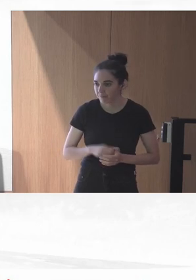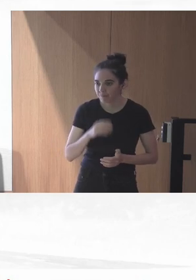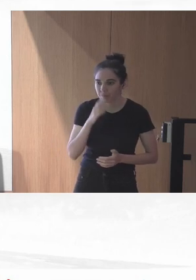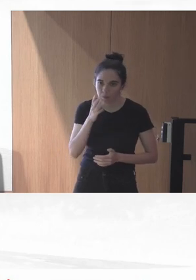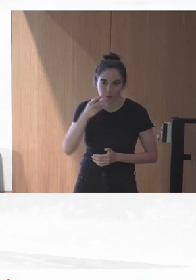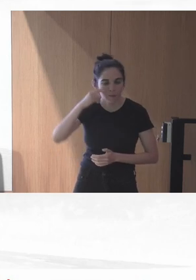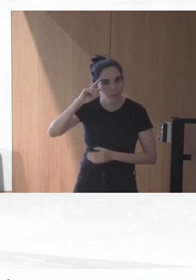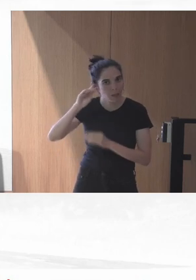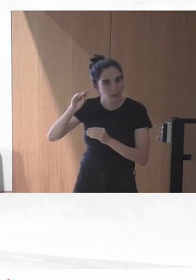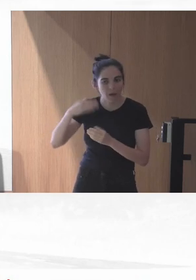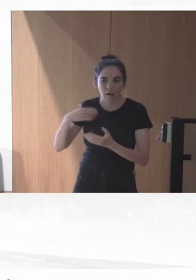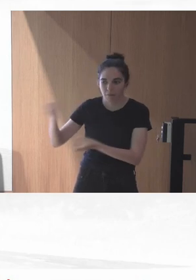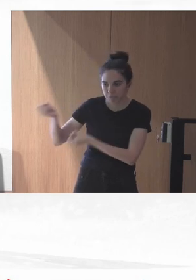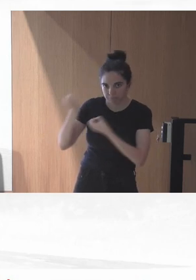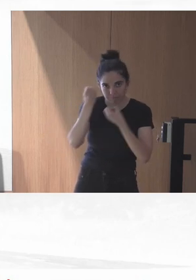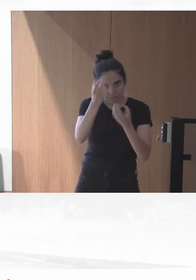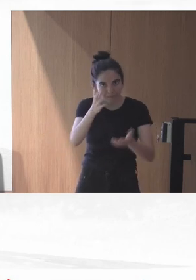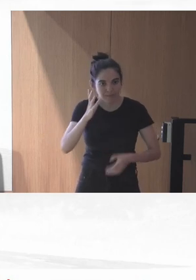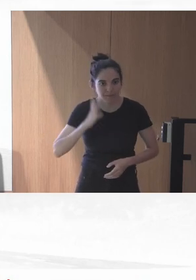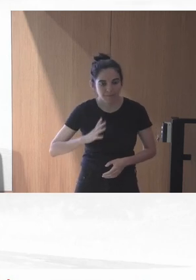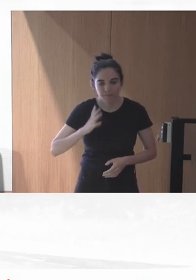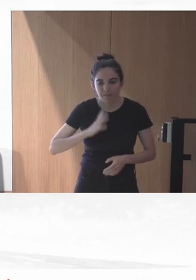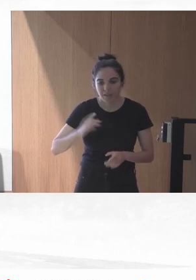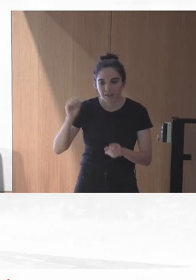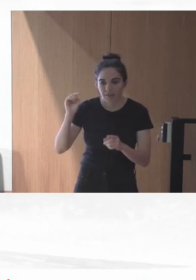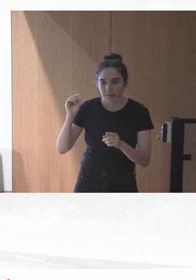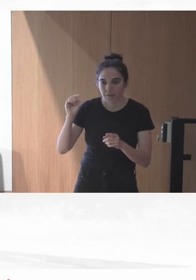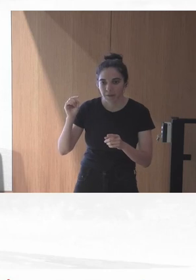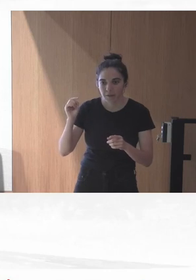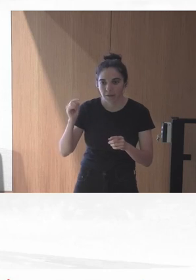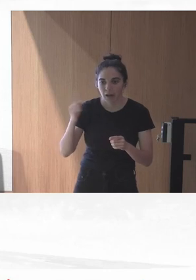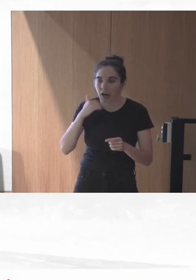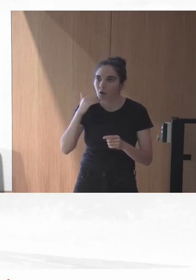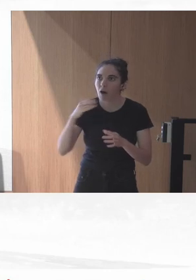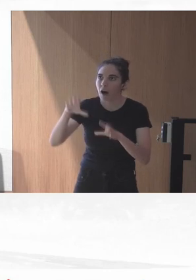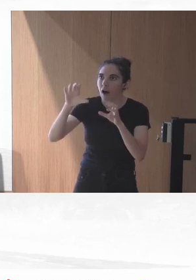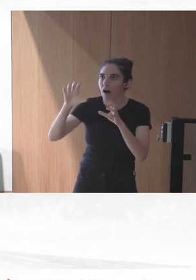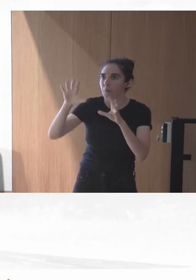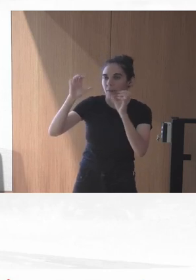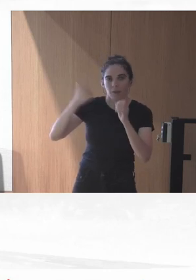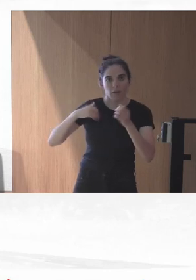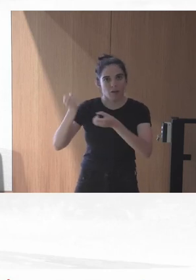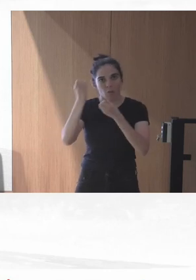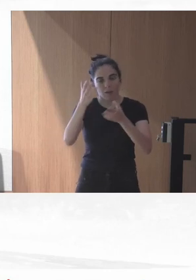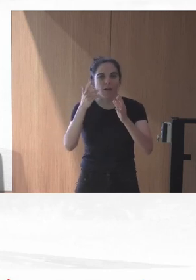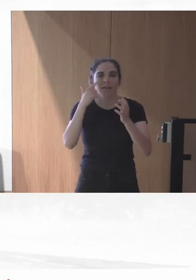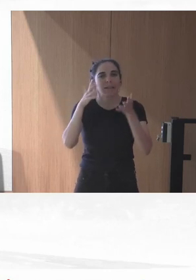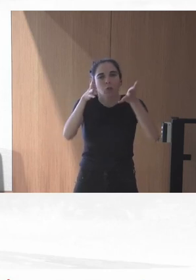experiencia y así a lo mejor puedes compartir algunos elementos que ya has aprendido. ¿Qué le aconsejarías?